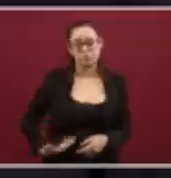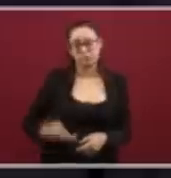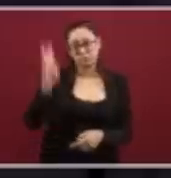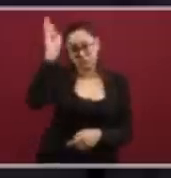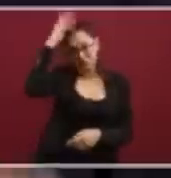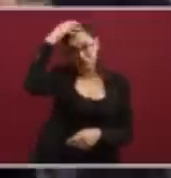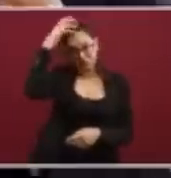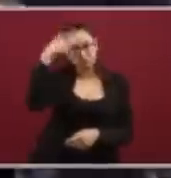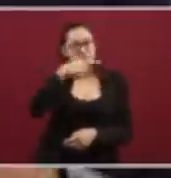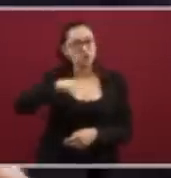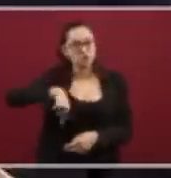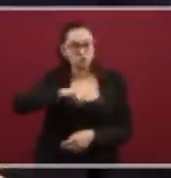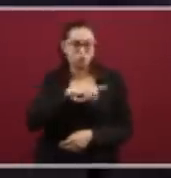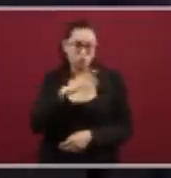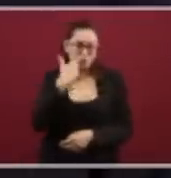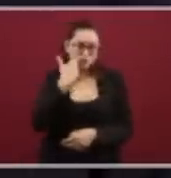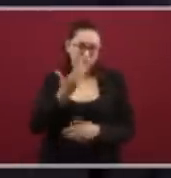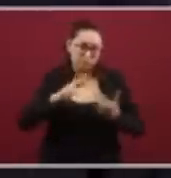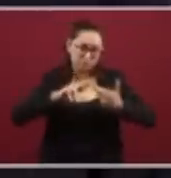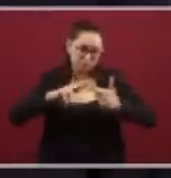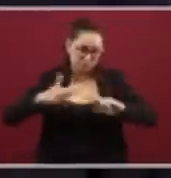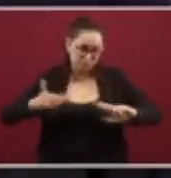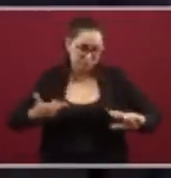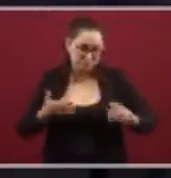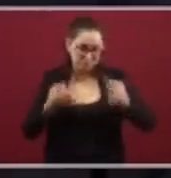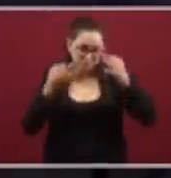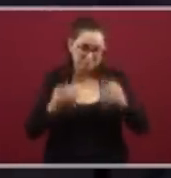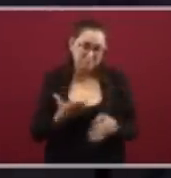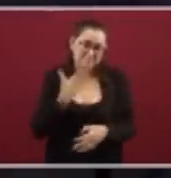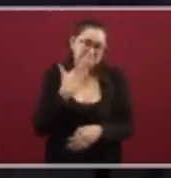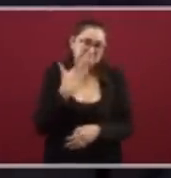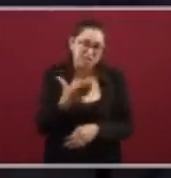esa es nuestra postura